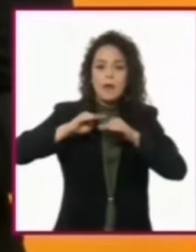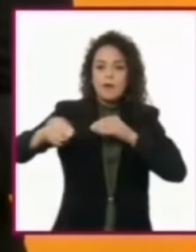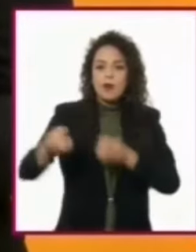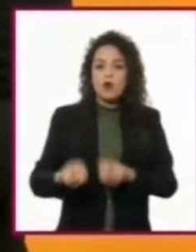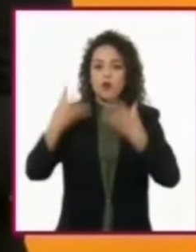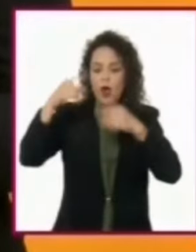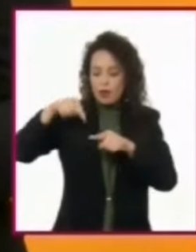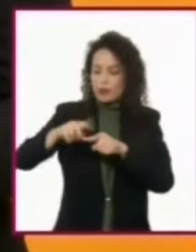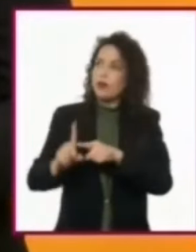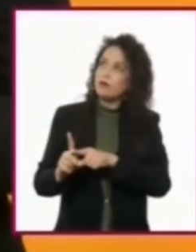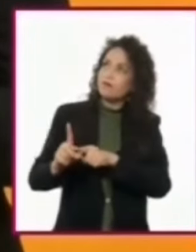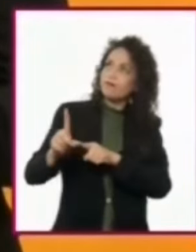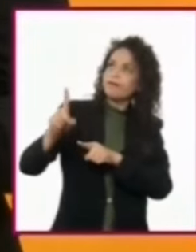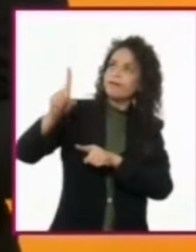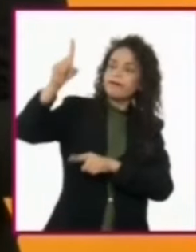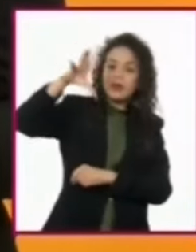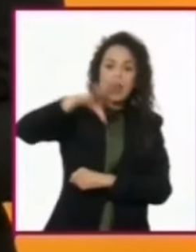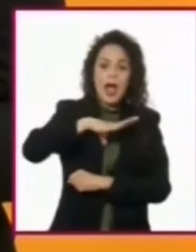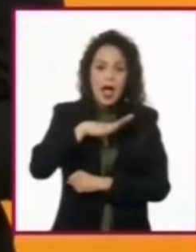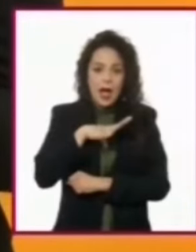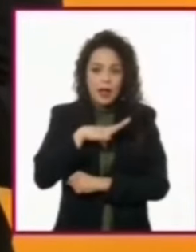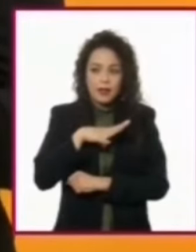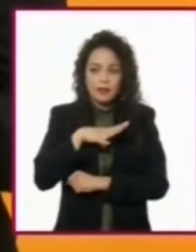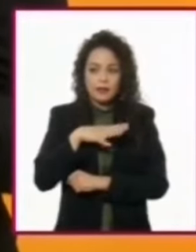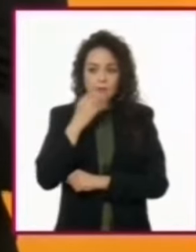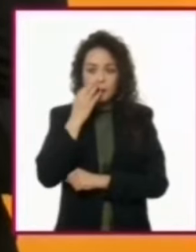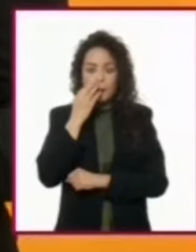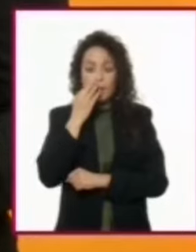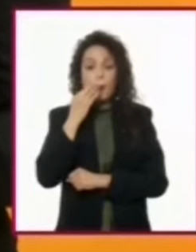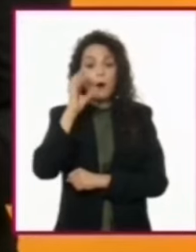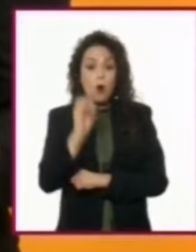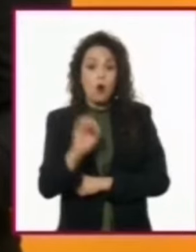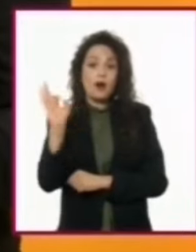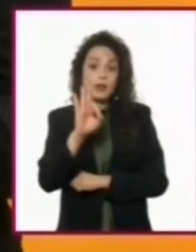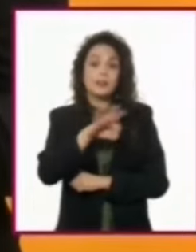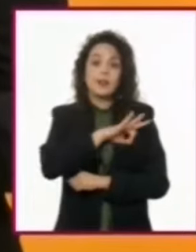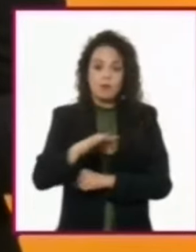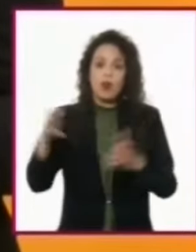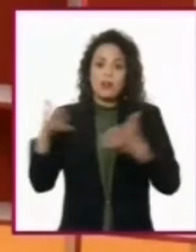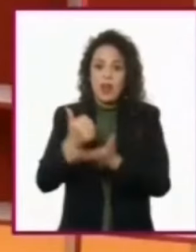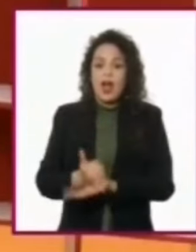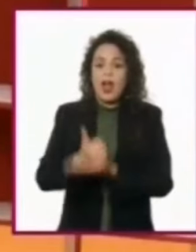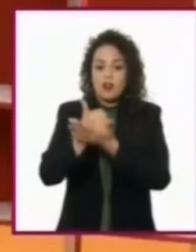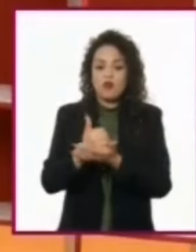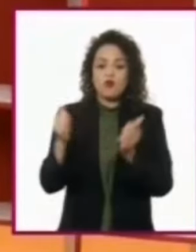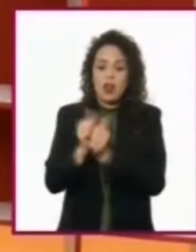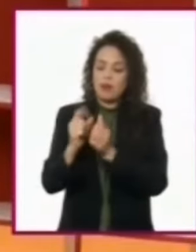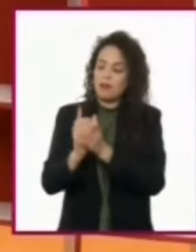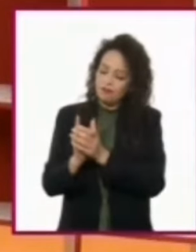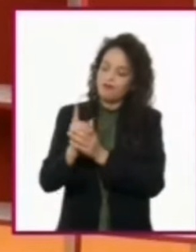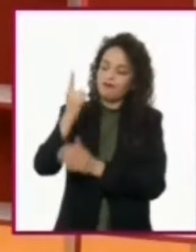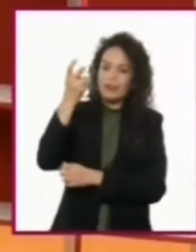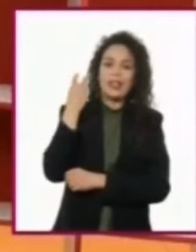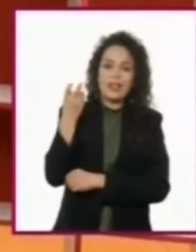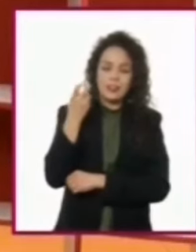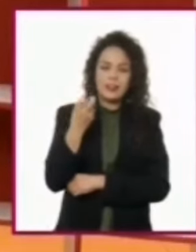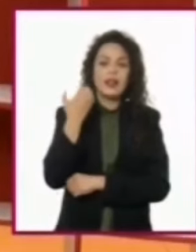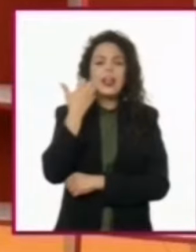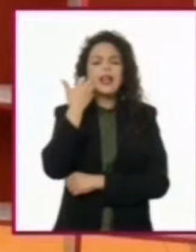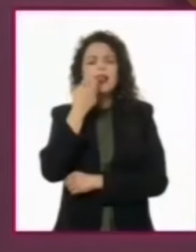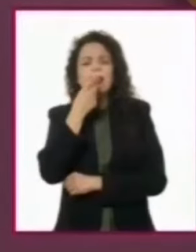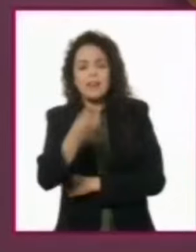cuerpo del que quieres escapar y del objeto que te permitirá hacerlo. Es decir, mientras más grande